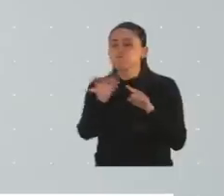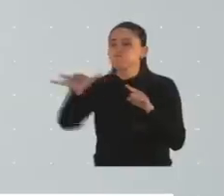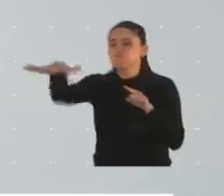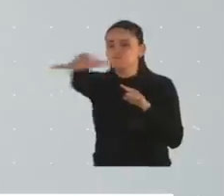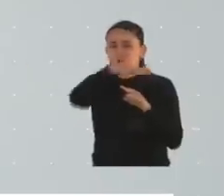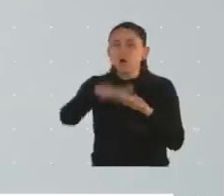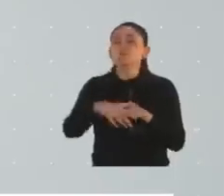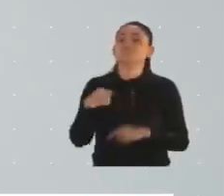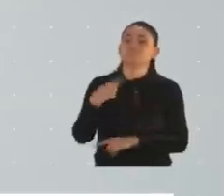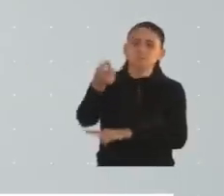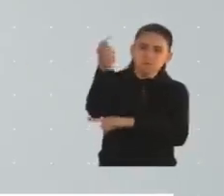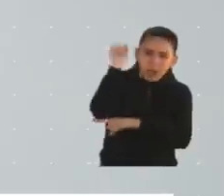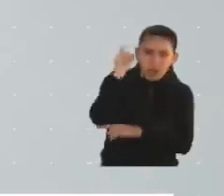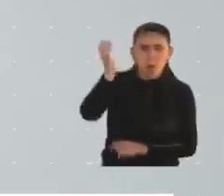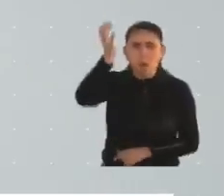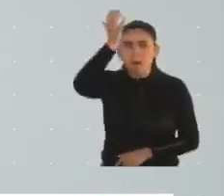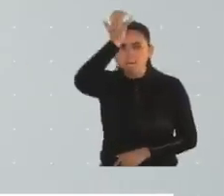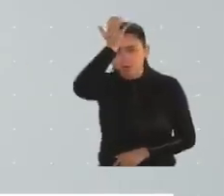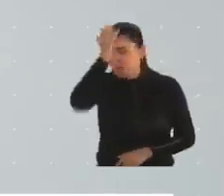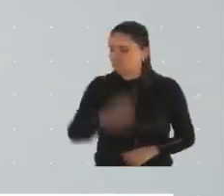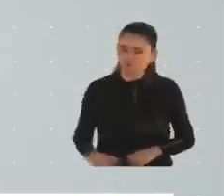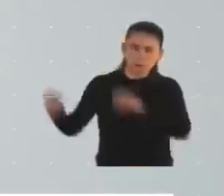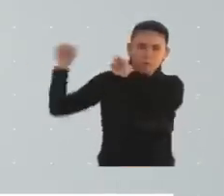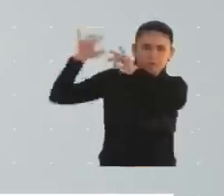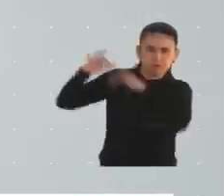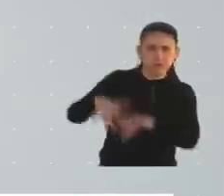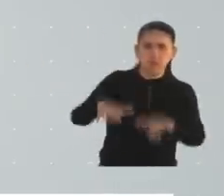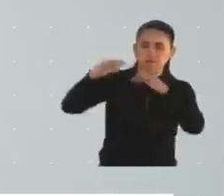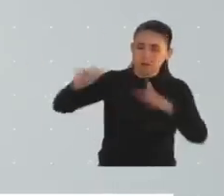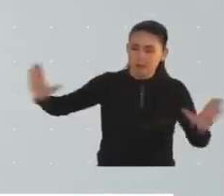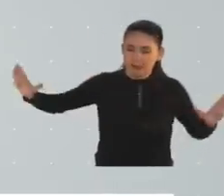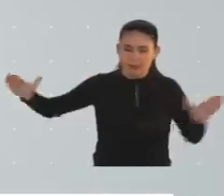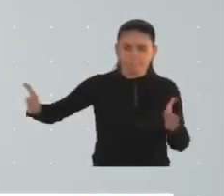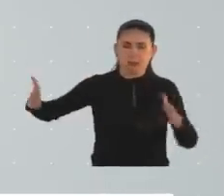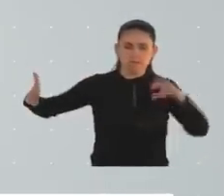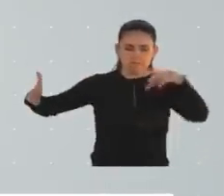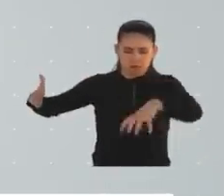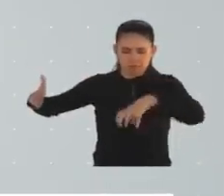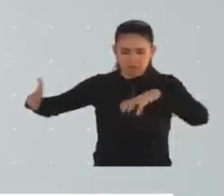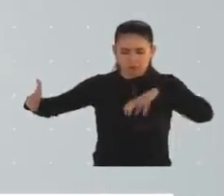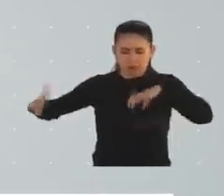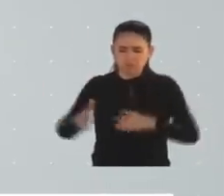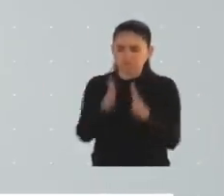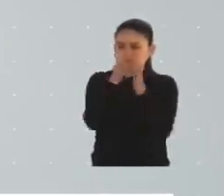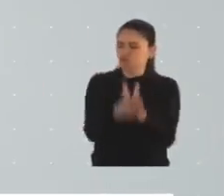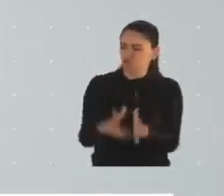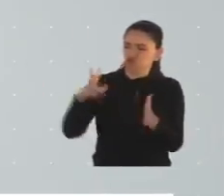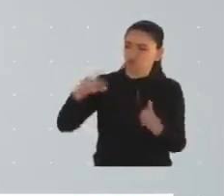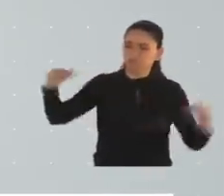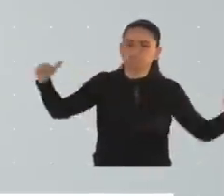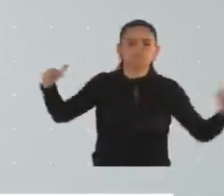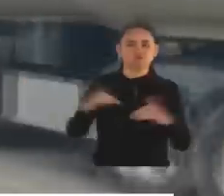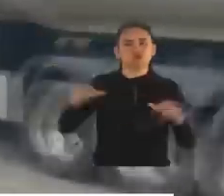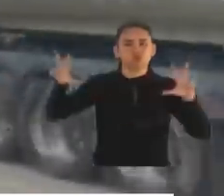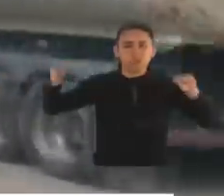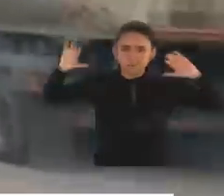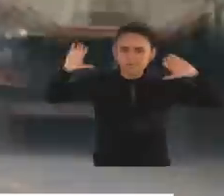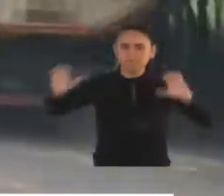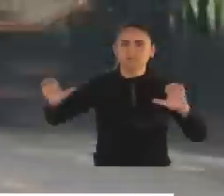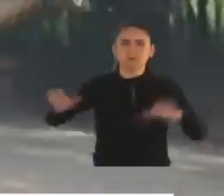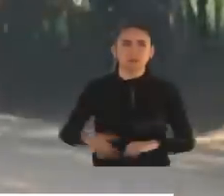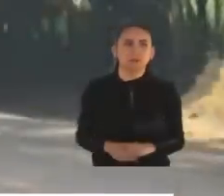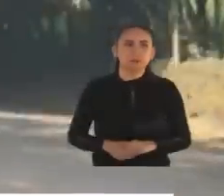vehículos, piedras y diferentes elementos cerraron el paso que comunica el departamento con Bogotá y Pamplona. De Urbial, San